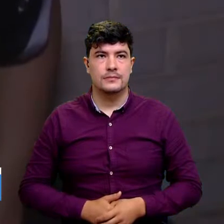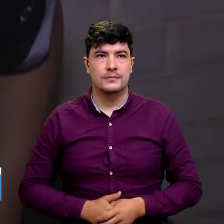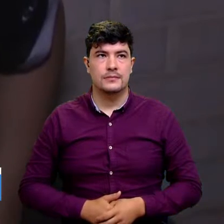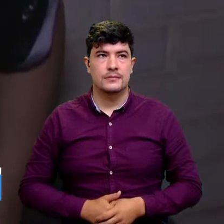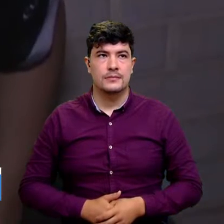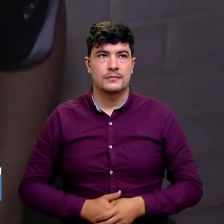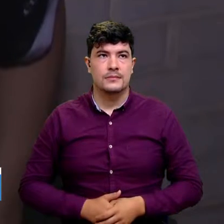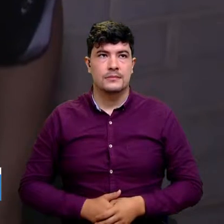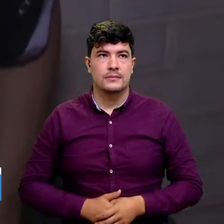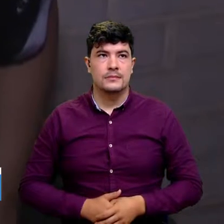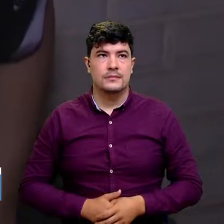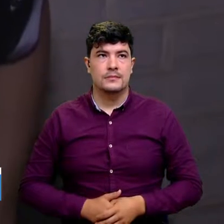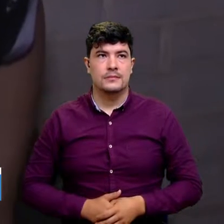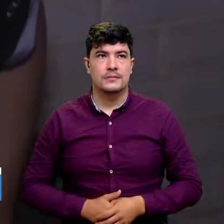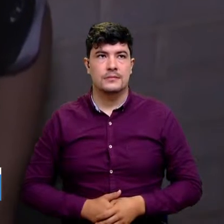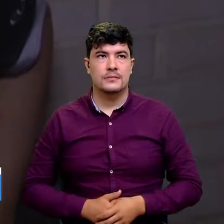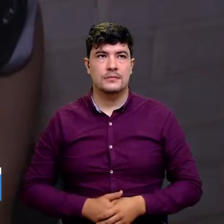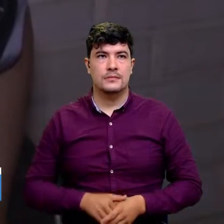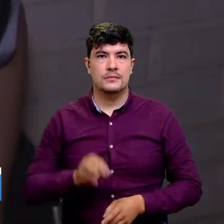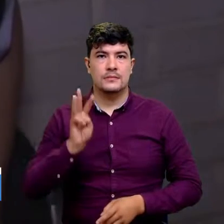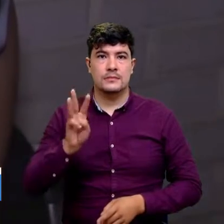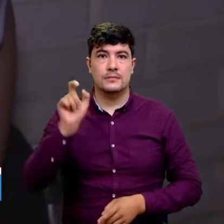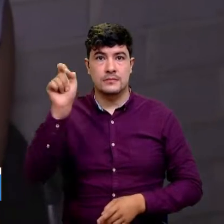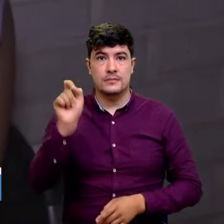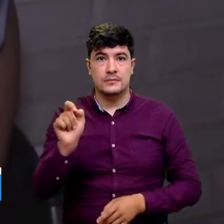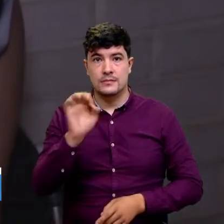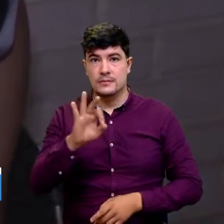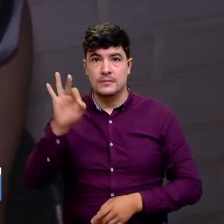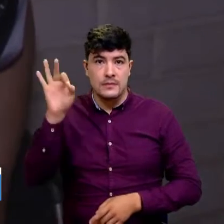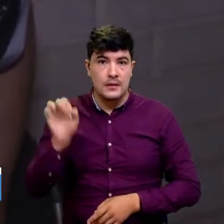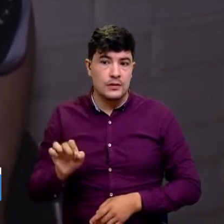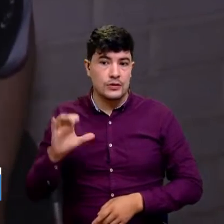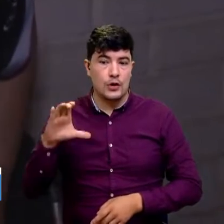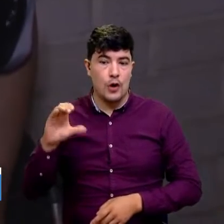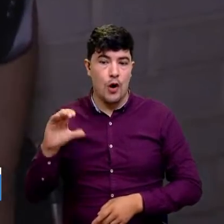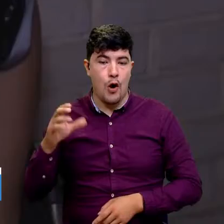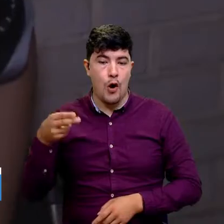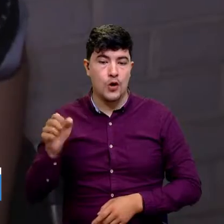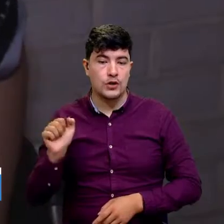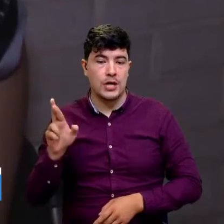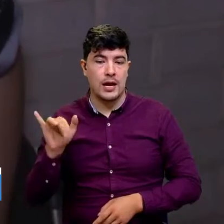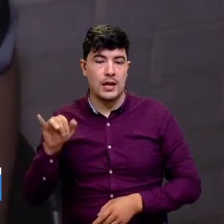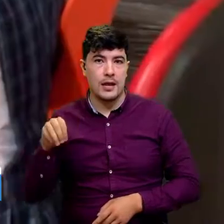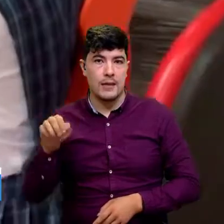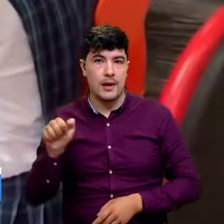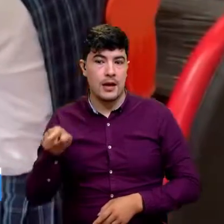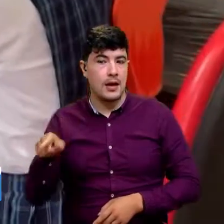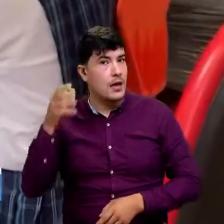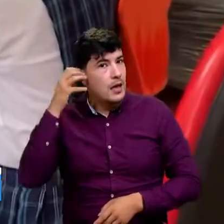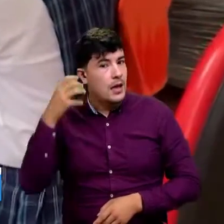son las 3 y 38 3 y 38 en colgar imágenes de ministerios 104.5